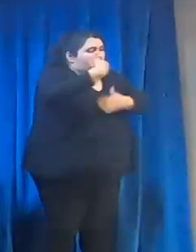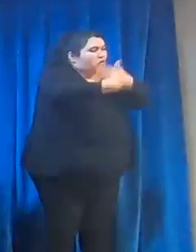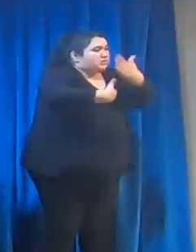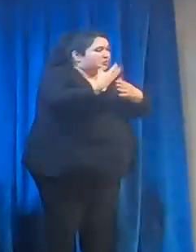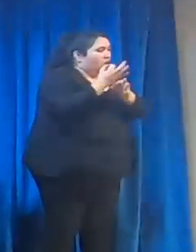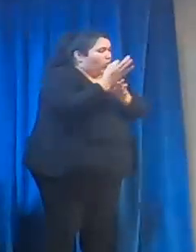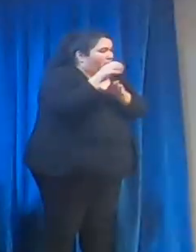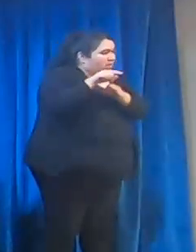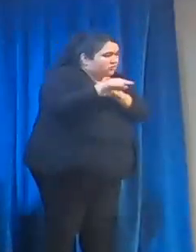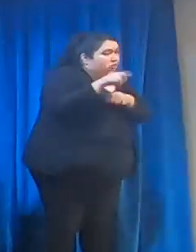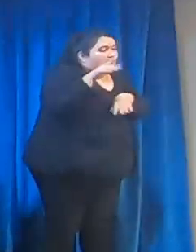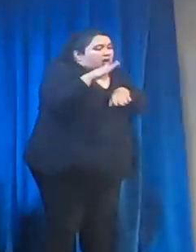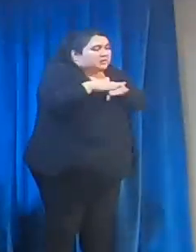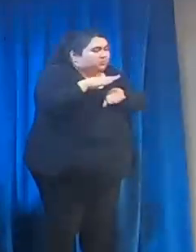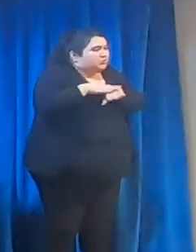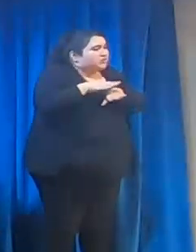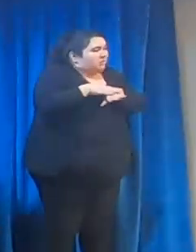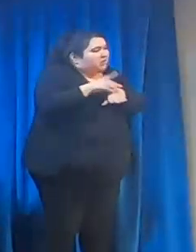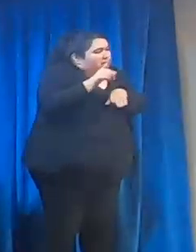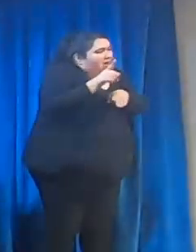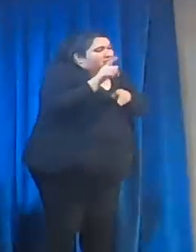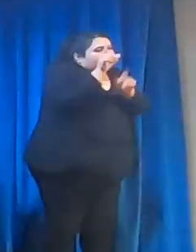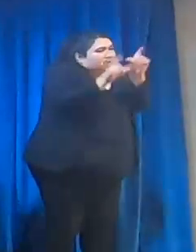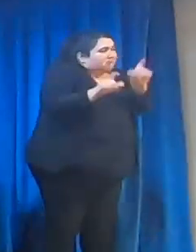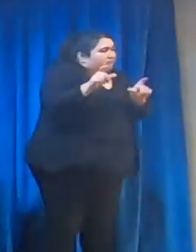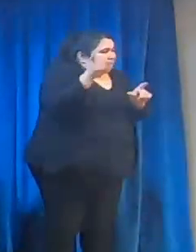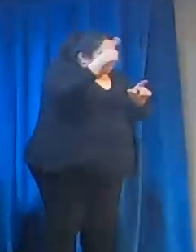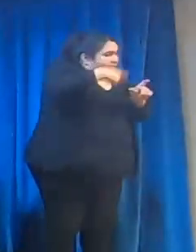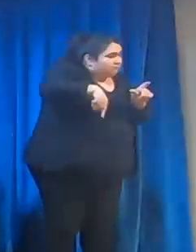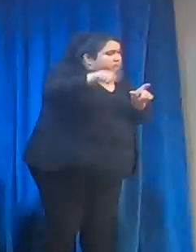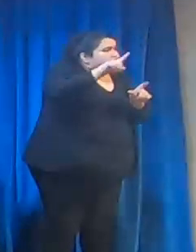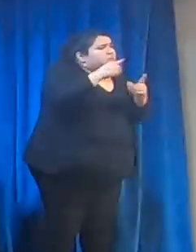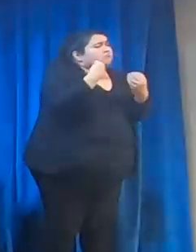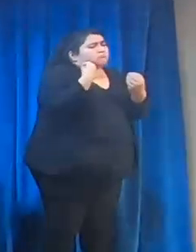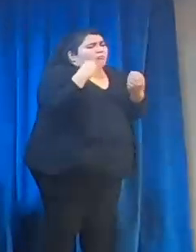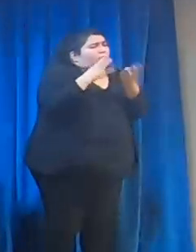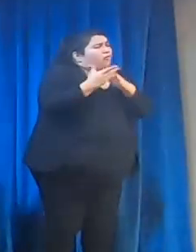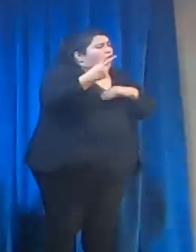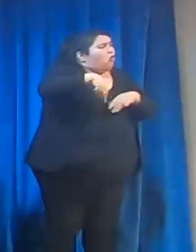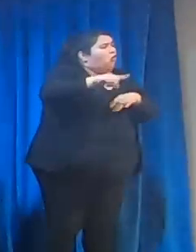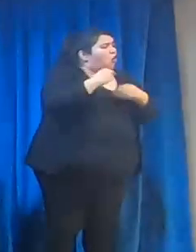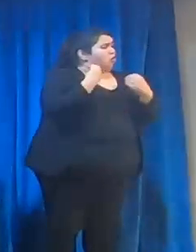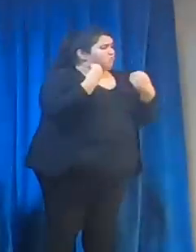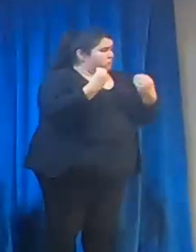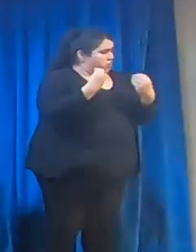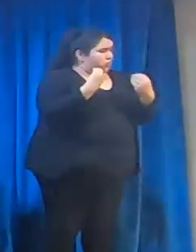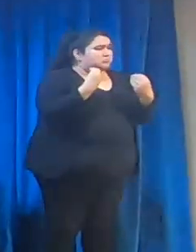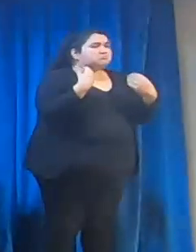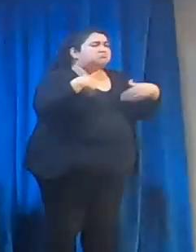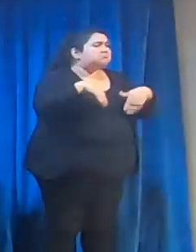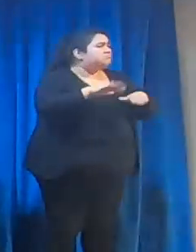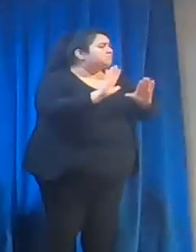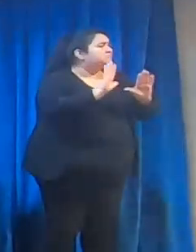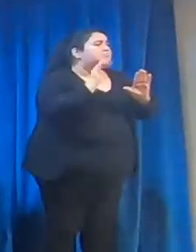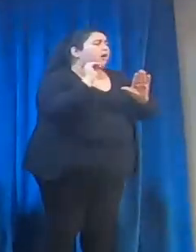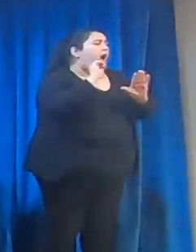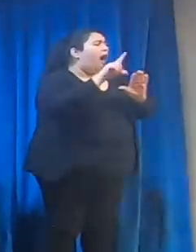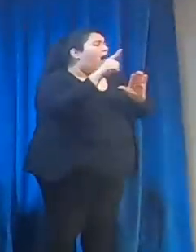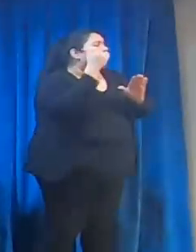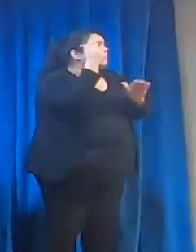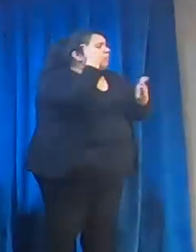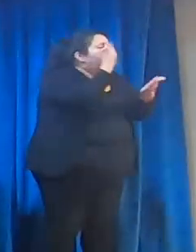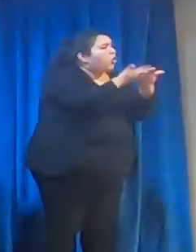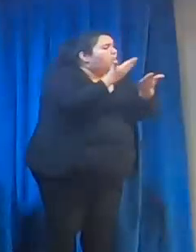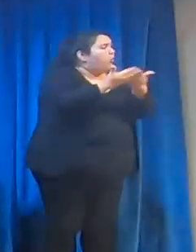con responsabilidad en el funcionamiento de estas organizaciones. ¿Cómo lo hacen? Bueno, dejan abiertos algunos aspectos